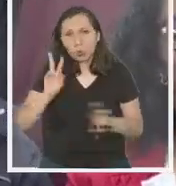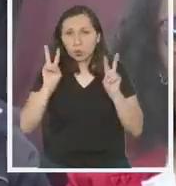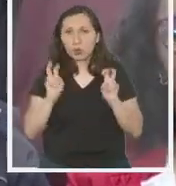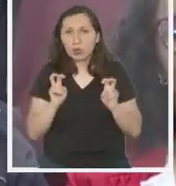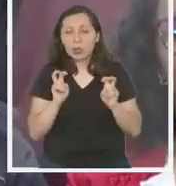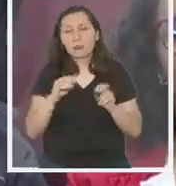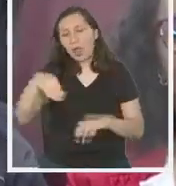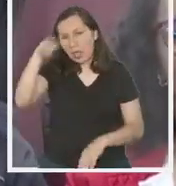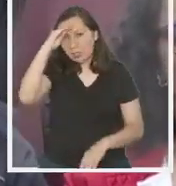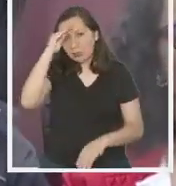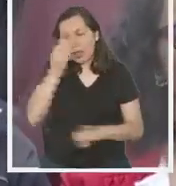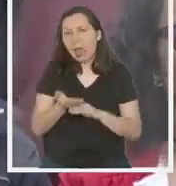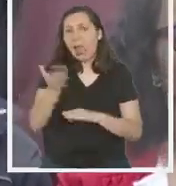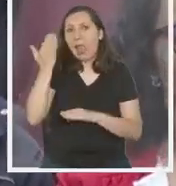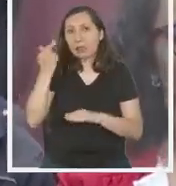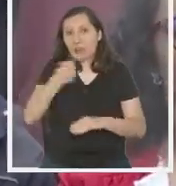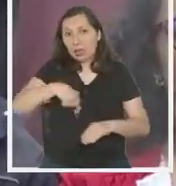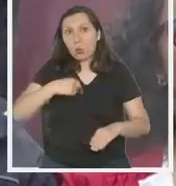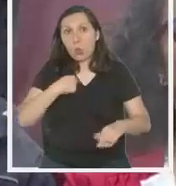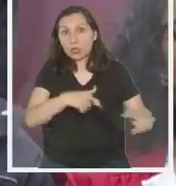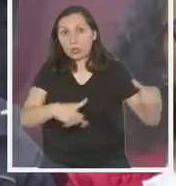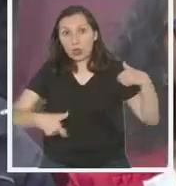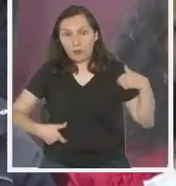casos con experiencia anterior a nuestro gobierno.